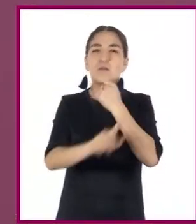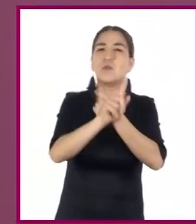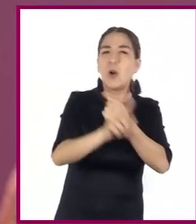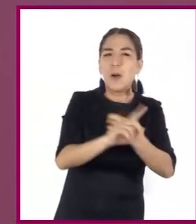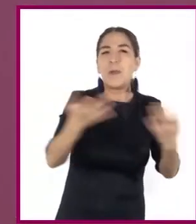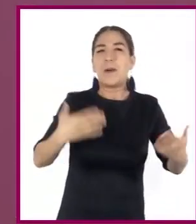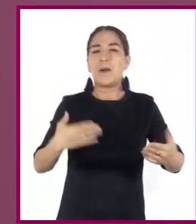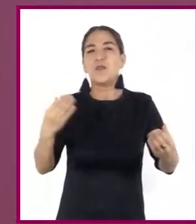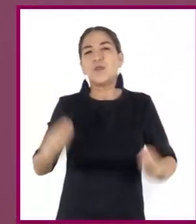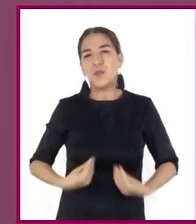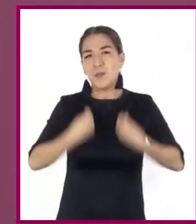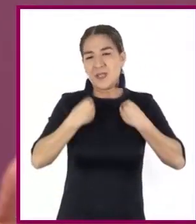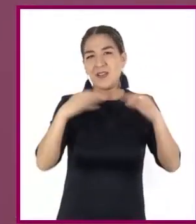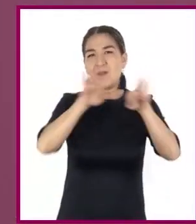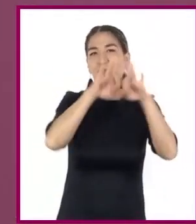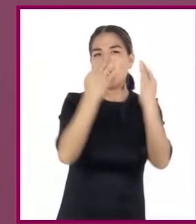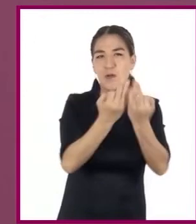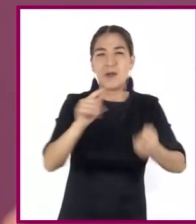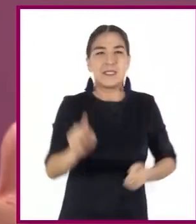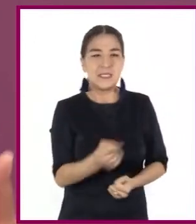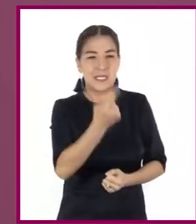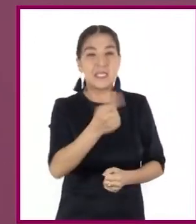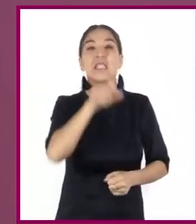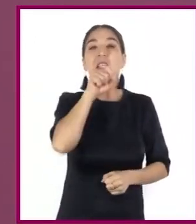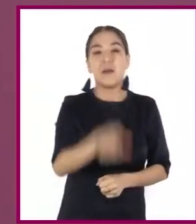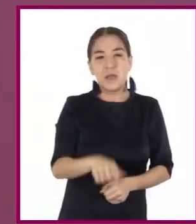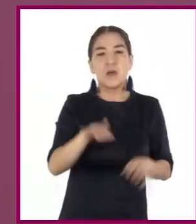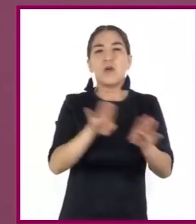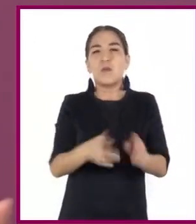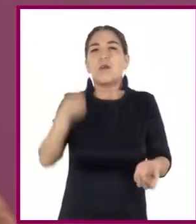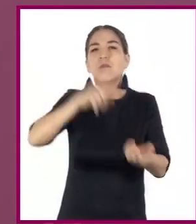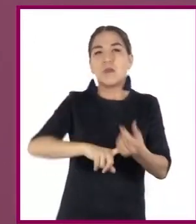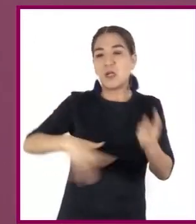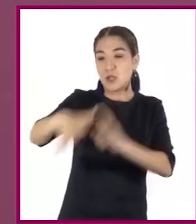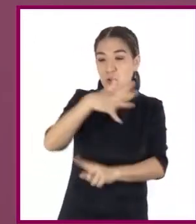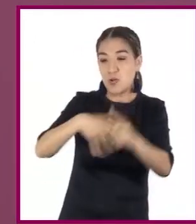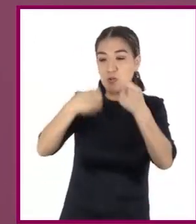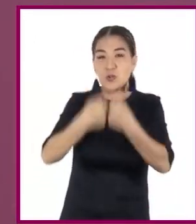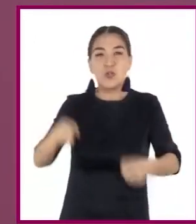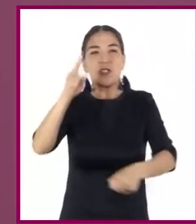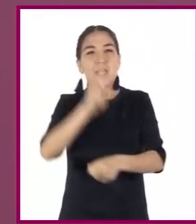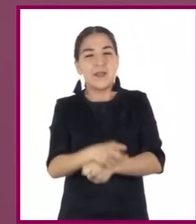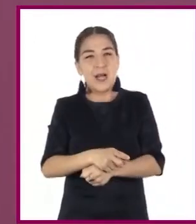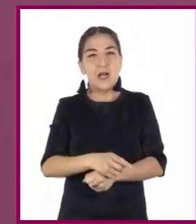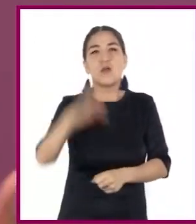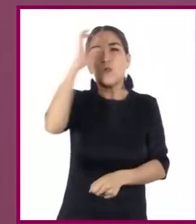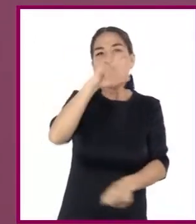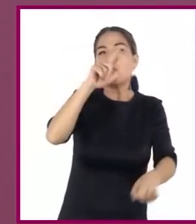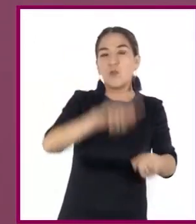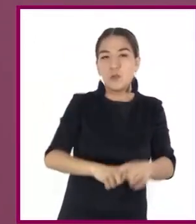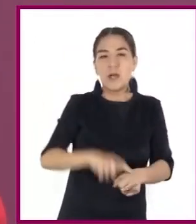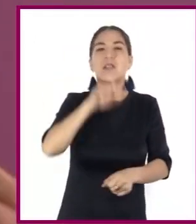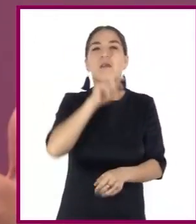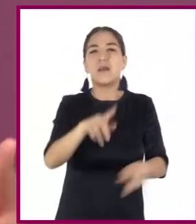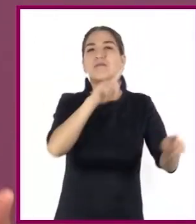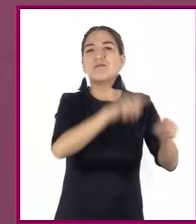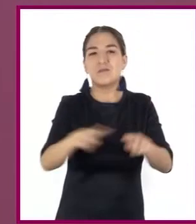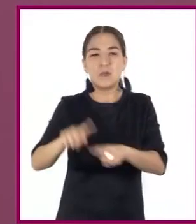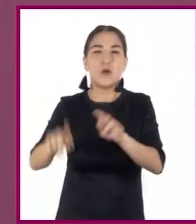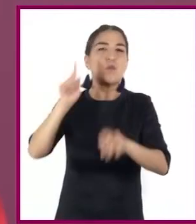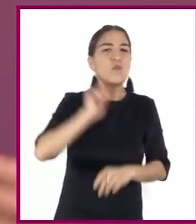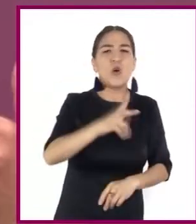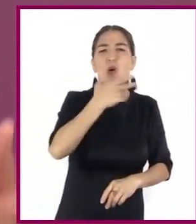También identificamos la influencia que tiene la sociedad, la cultura y los componentes de género en